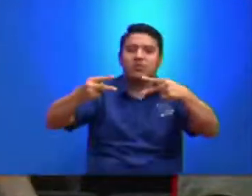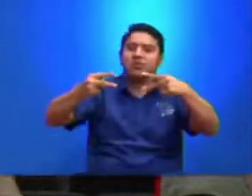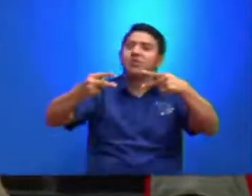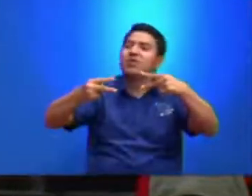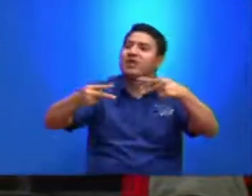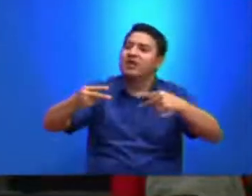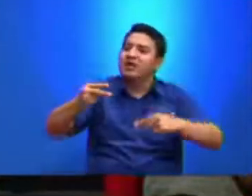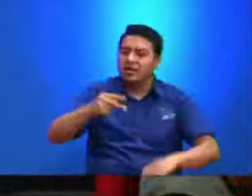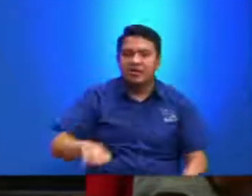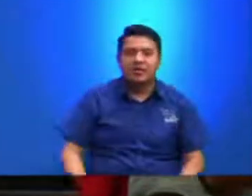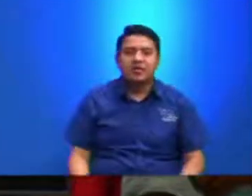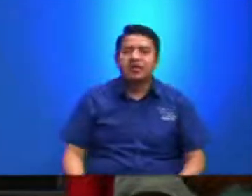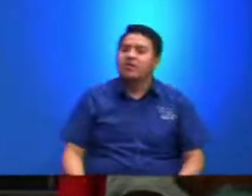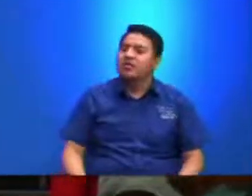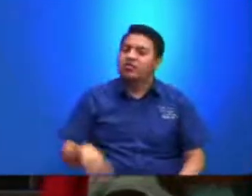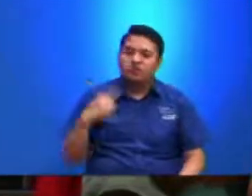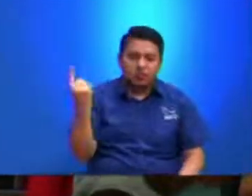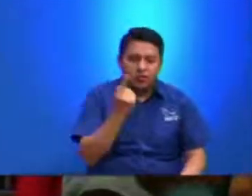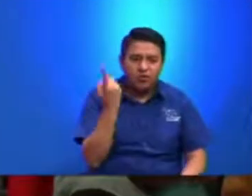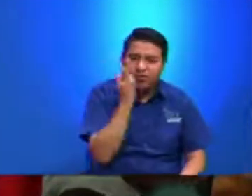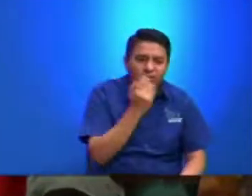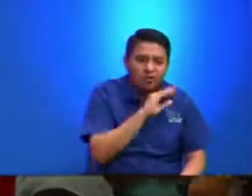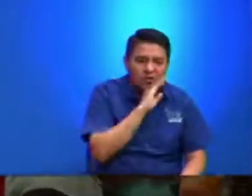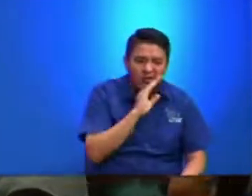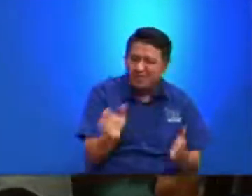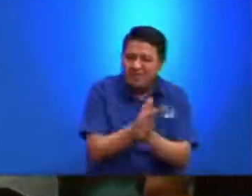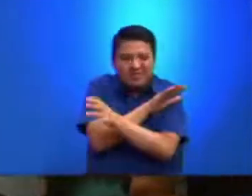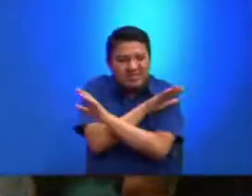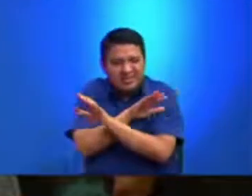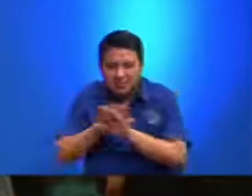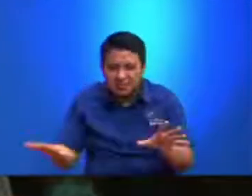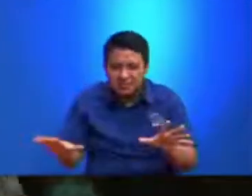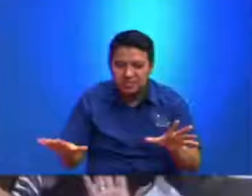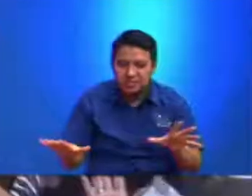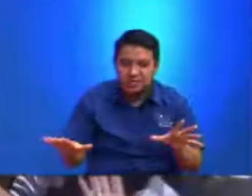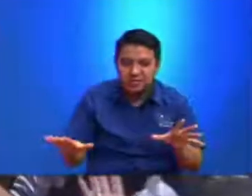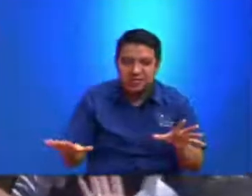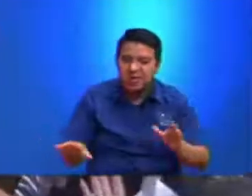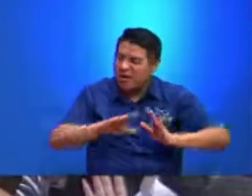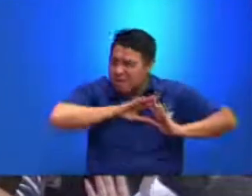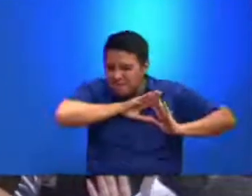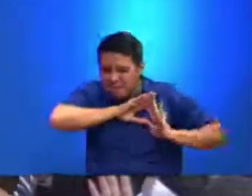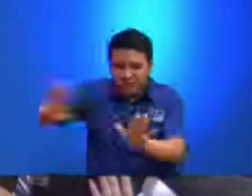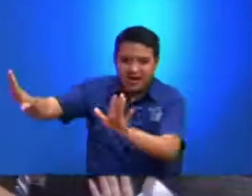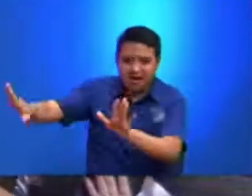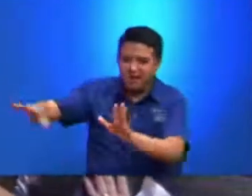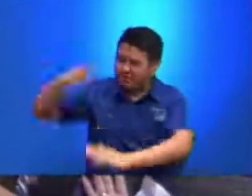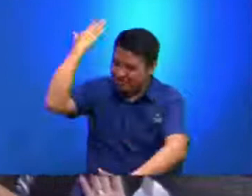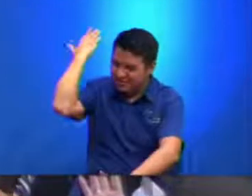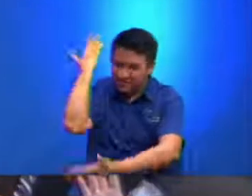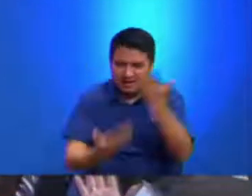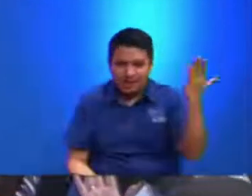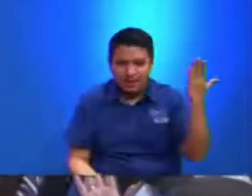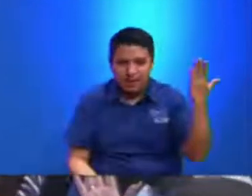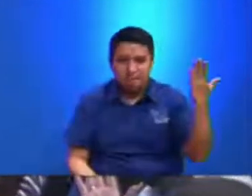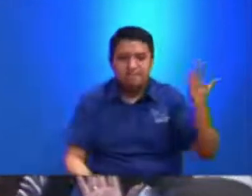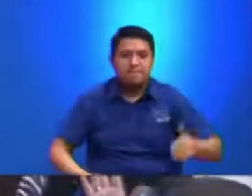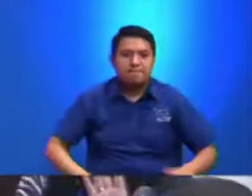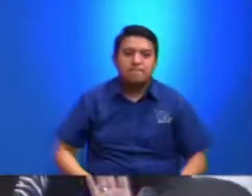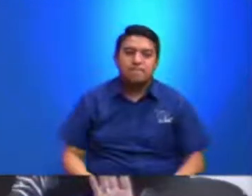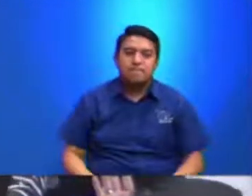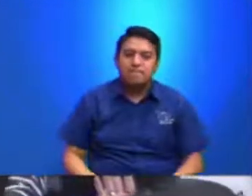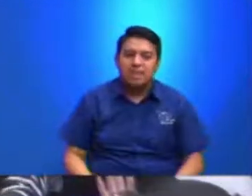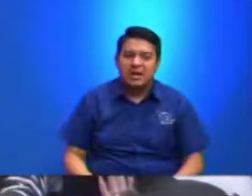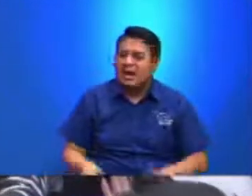toda dolencia. De destrucción. Señor, ¿qué haces? Aquellas personas que pensaban que